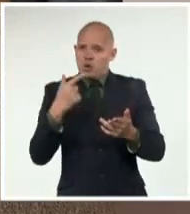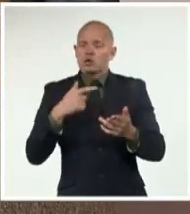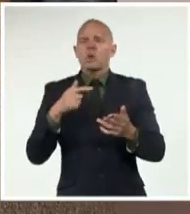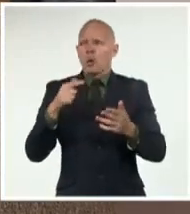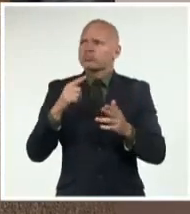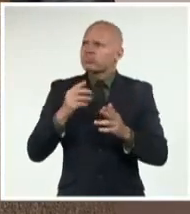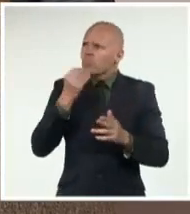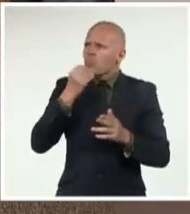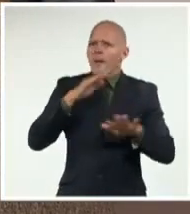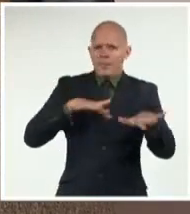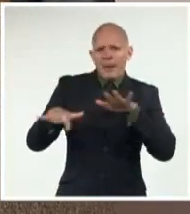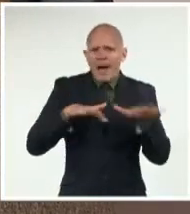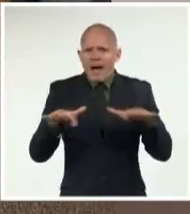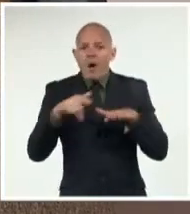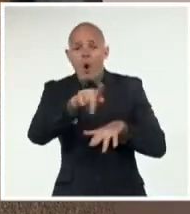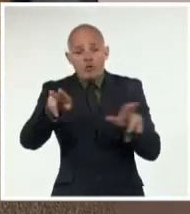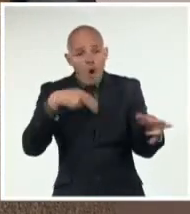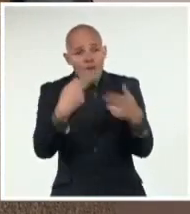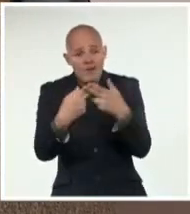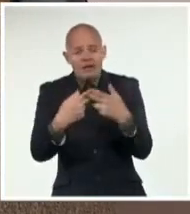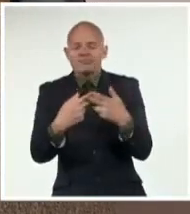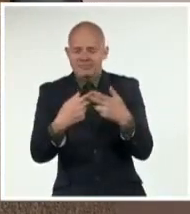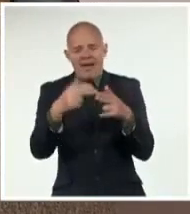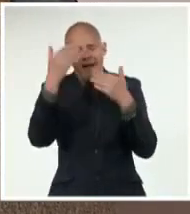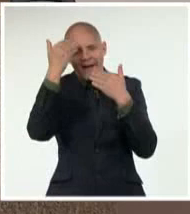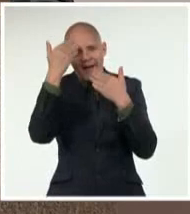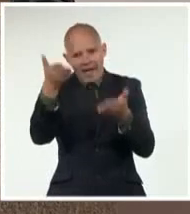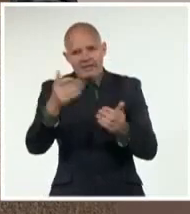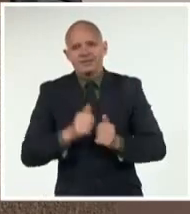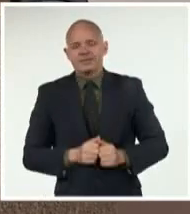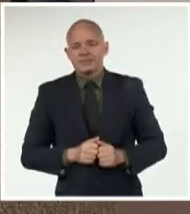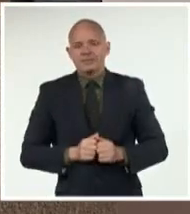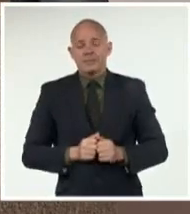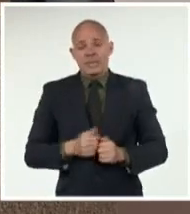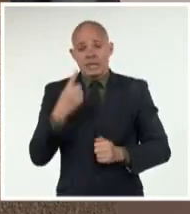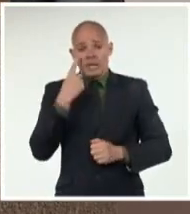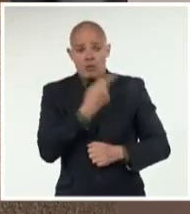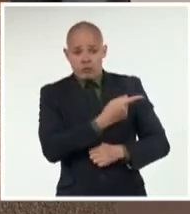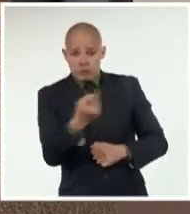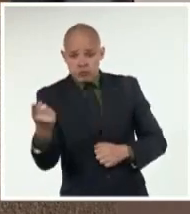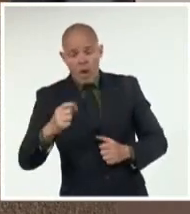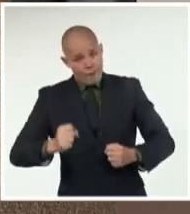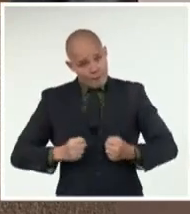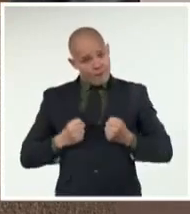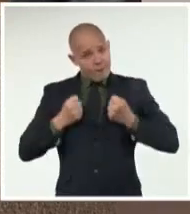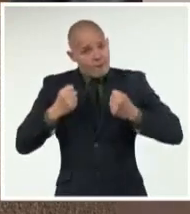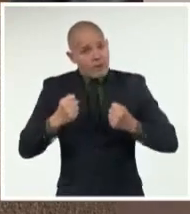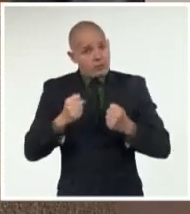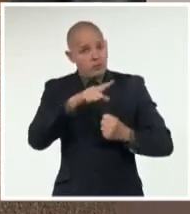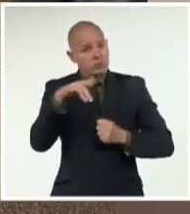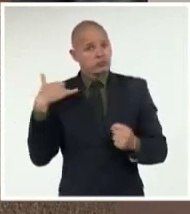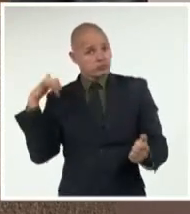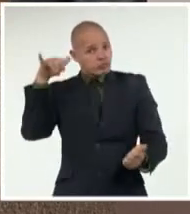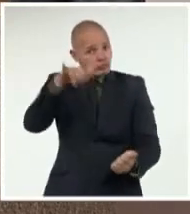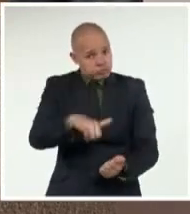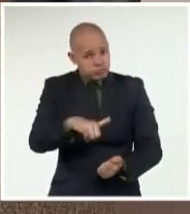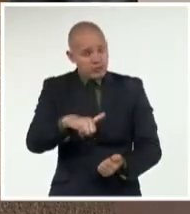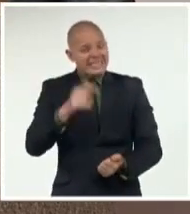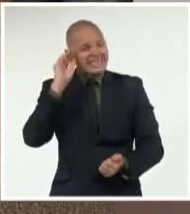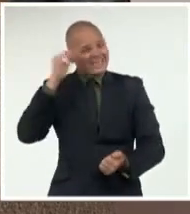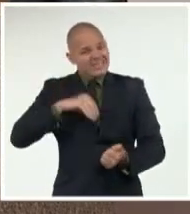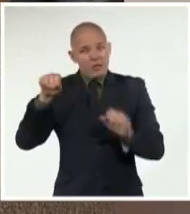organizar este encuentro, a la vez que reconocemos los esfuerzos de todos los presentes para asistir en medio